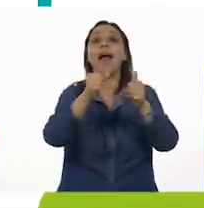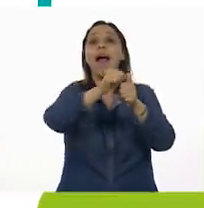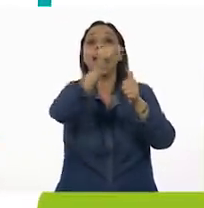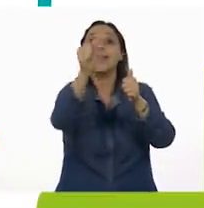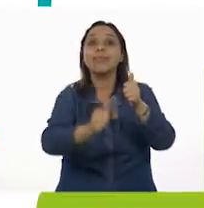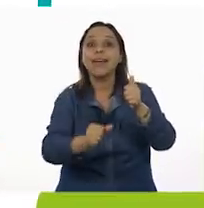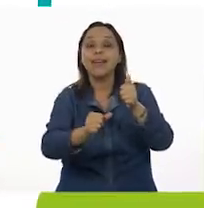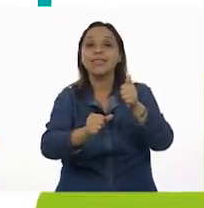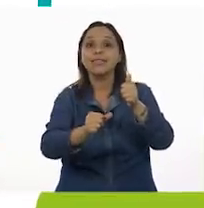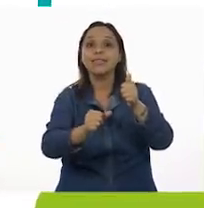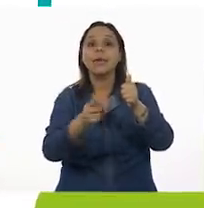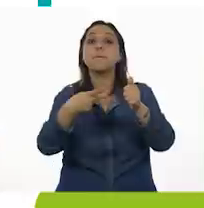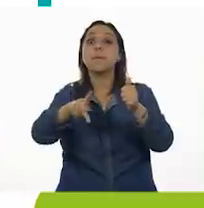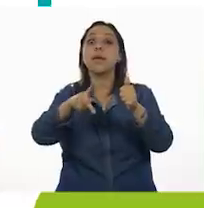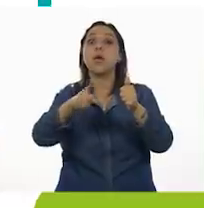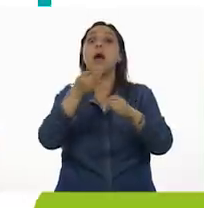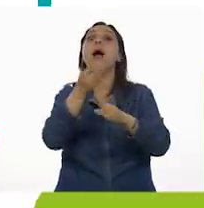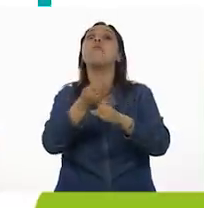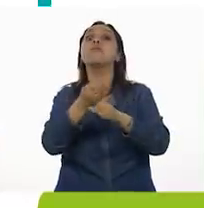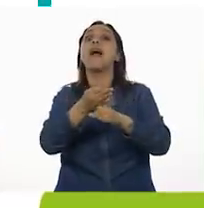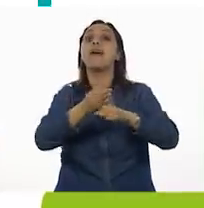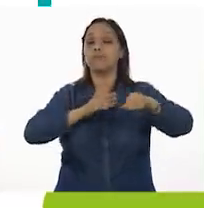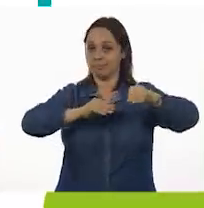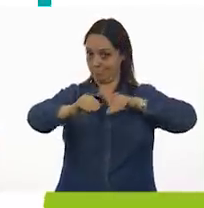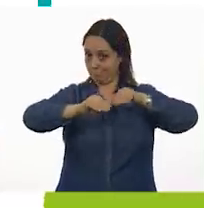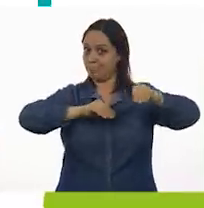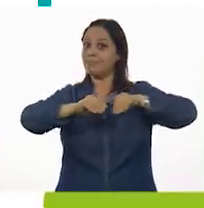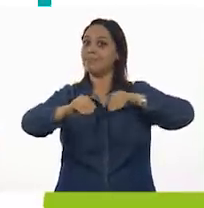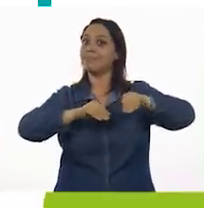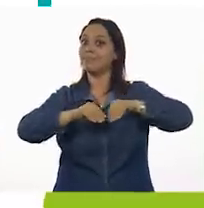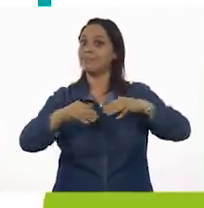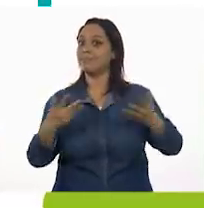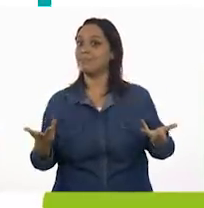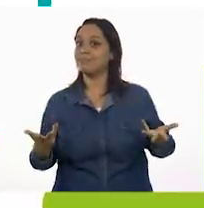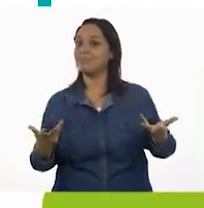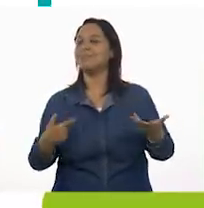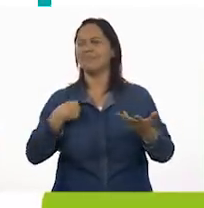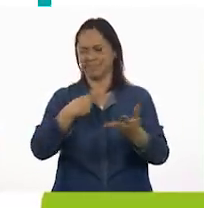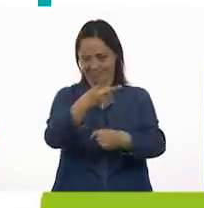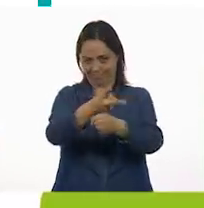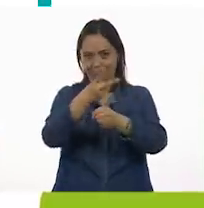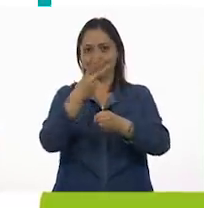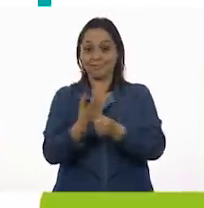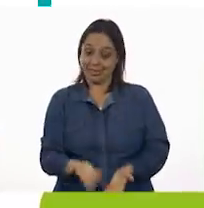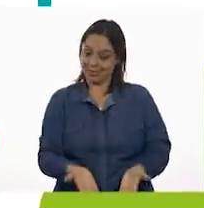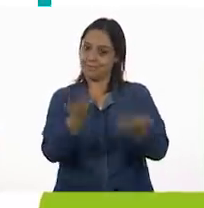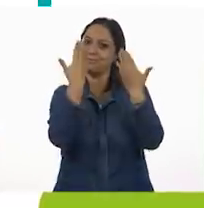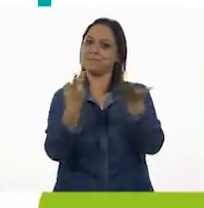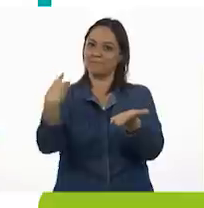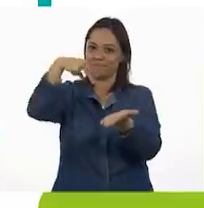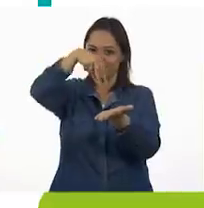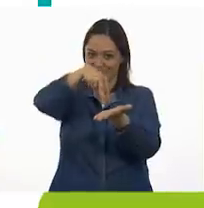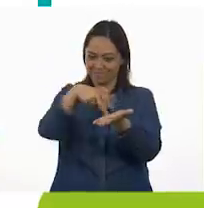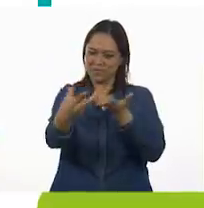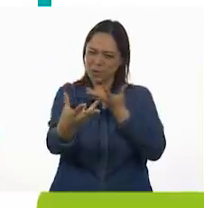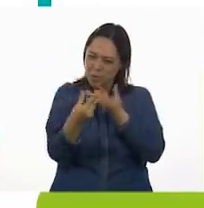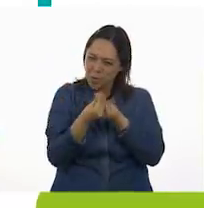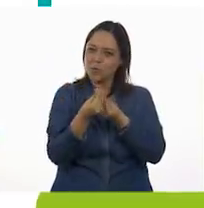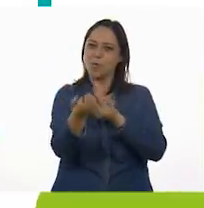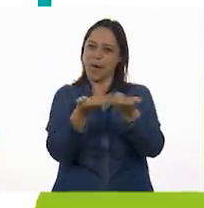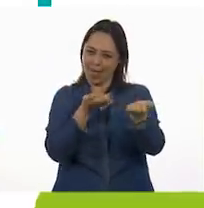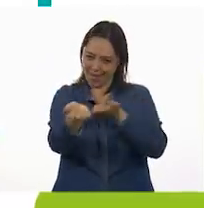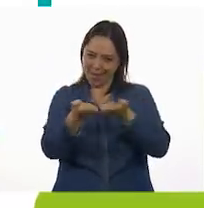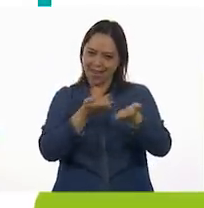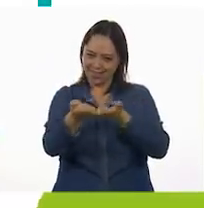oigan, como que ha llegado el momento de movernos un poco. ¿A poco no? Te invito a que te pongas de pie y a que hagamos juntos la siguiente